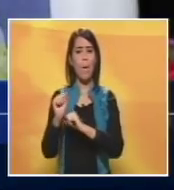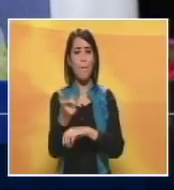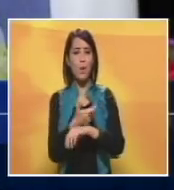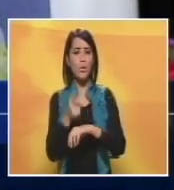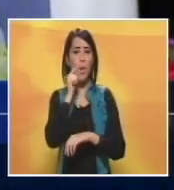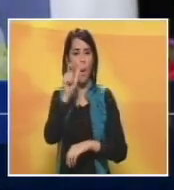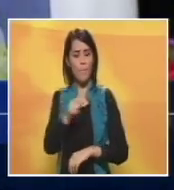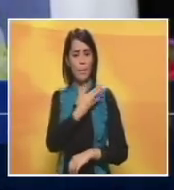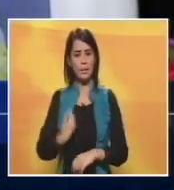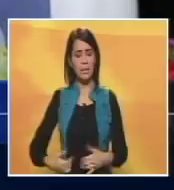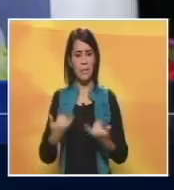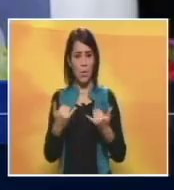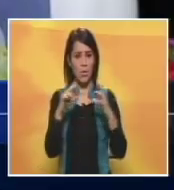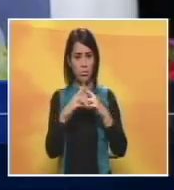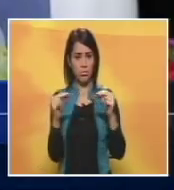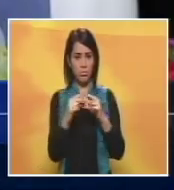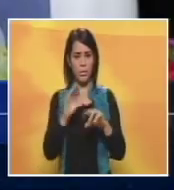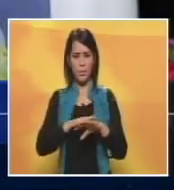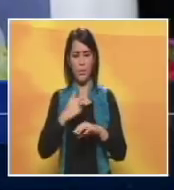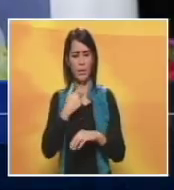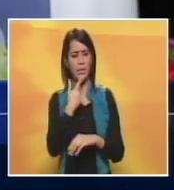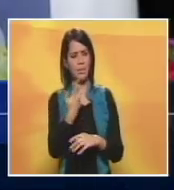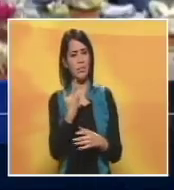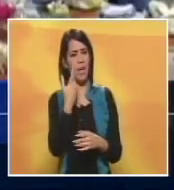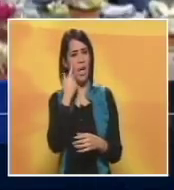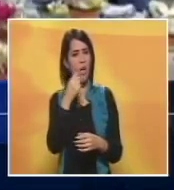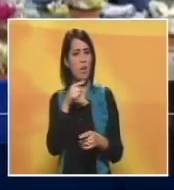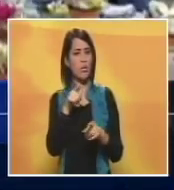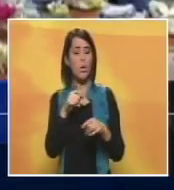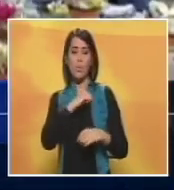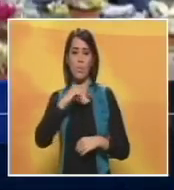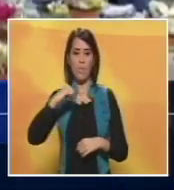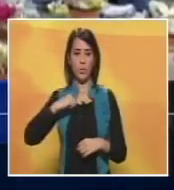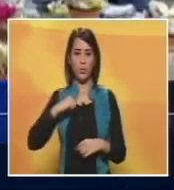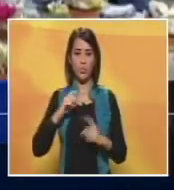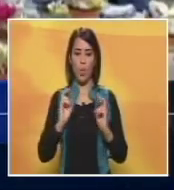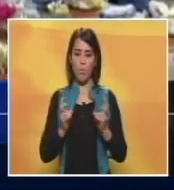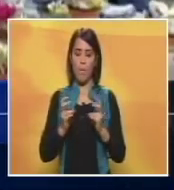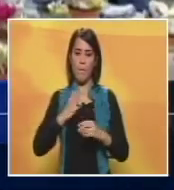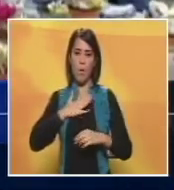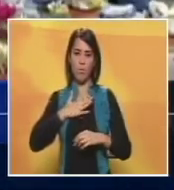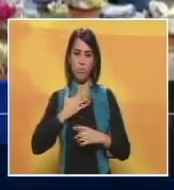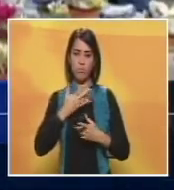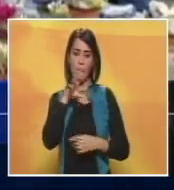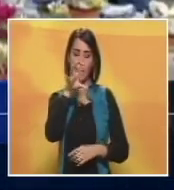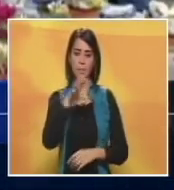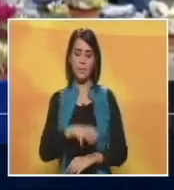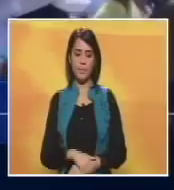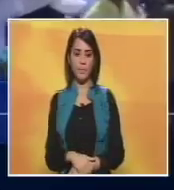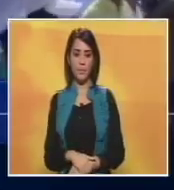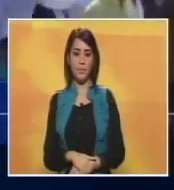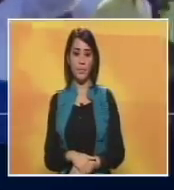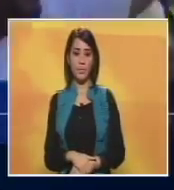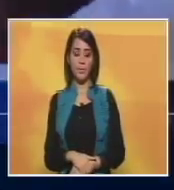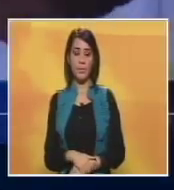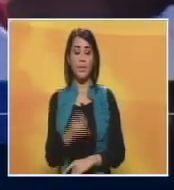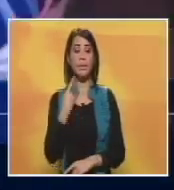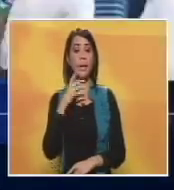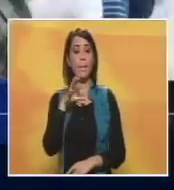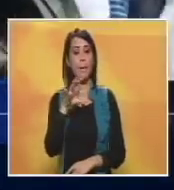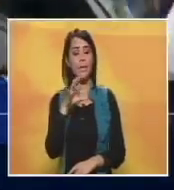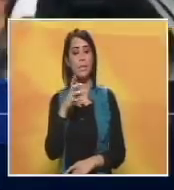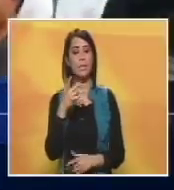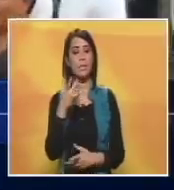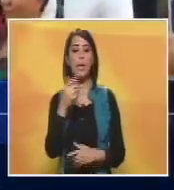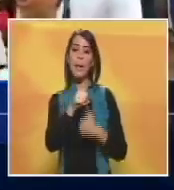Daniel Ortega al alegar que pretenden inmiscuirse en asuntos externos. Intentó también únicamente competencia de la nación. Por otra